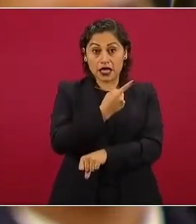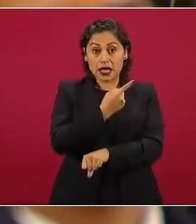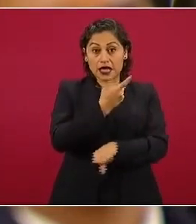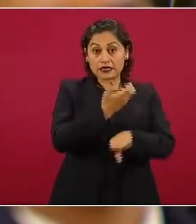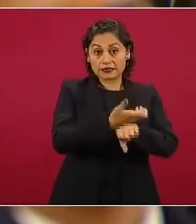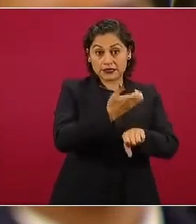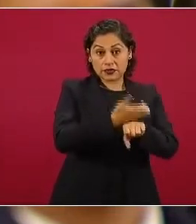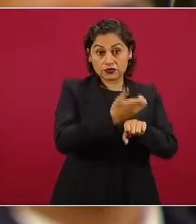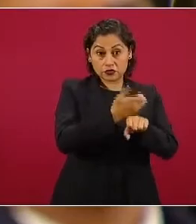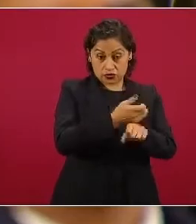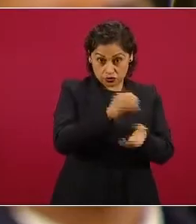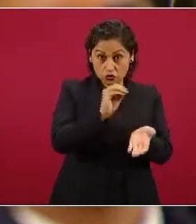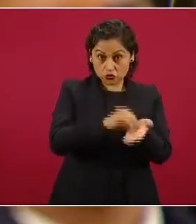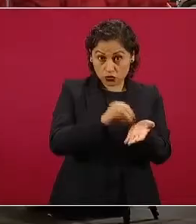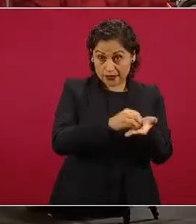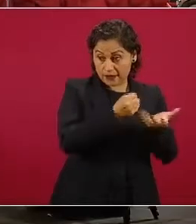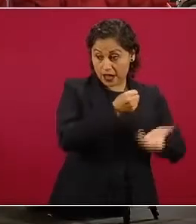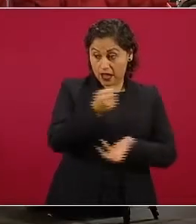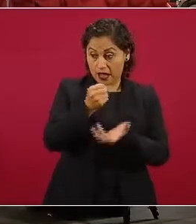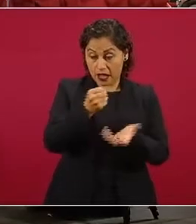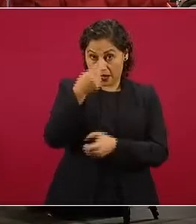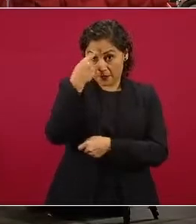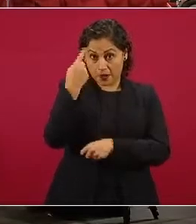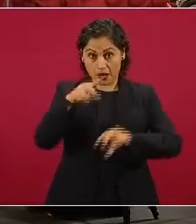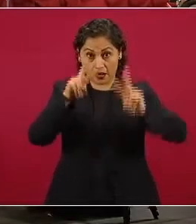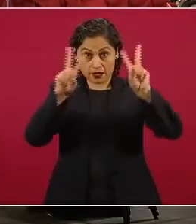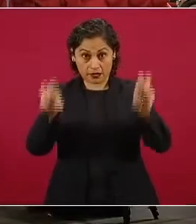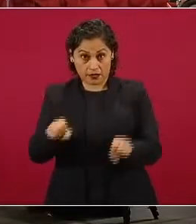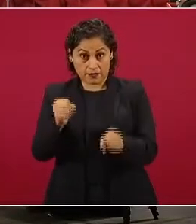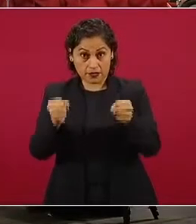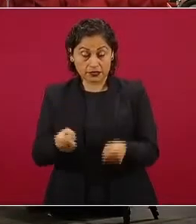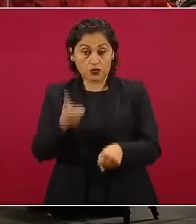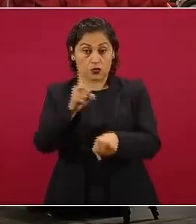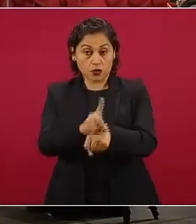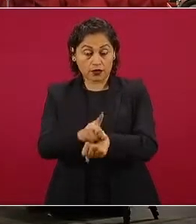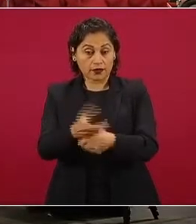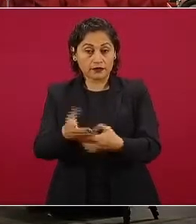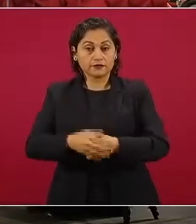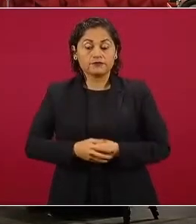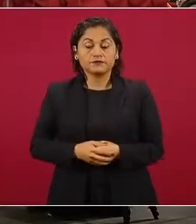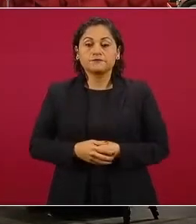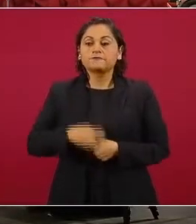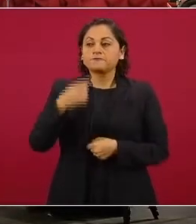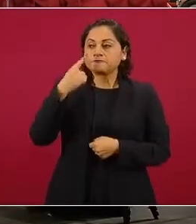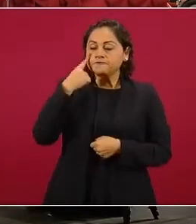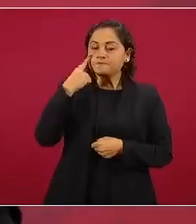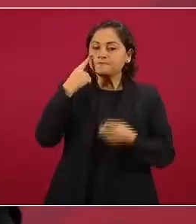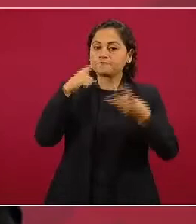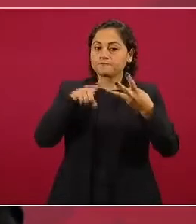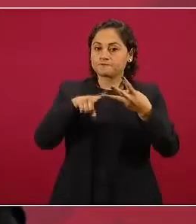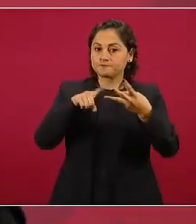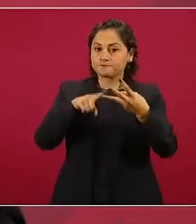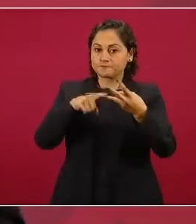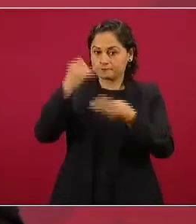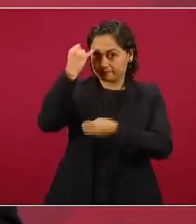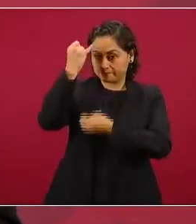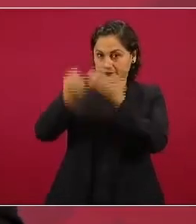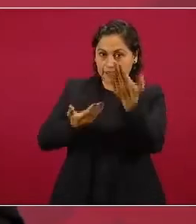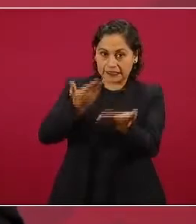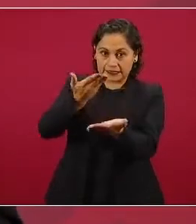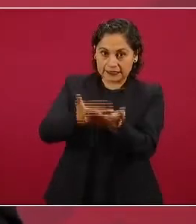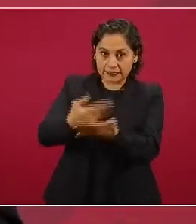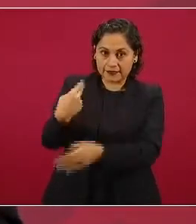en materia de seguridad, canciller. La iniciativa Mérida es una, bueno, así